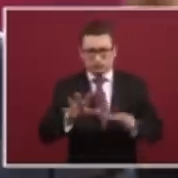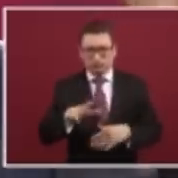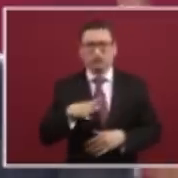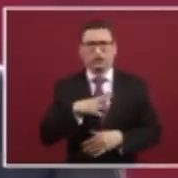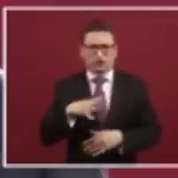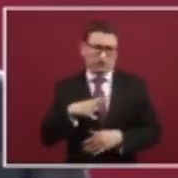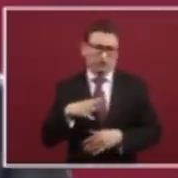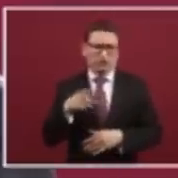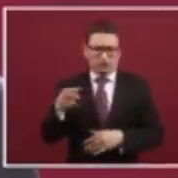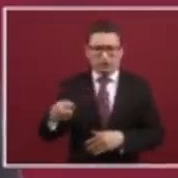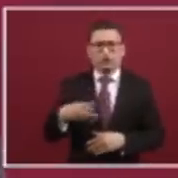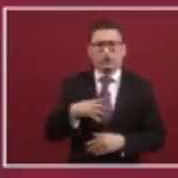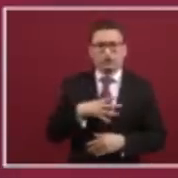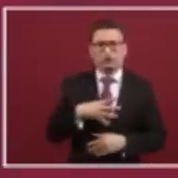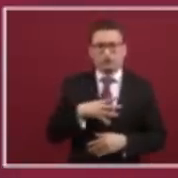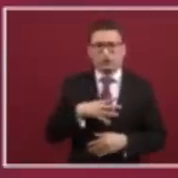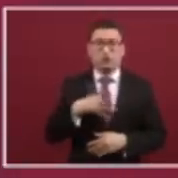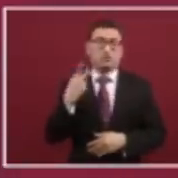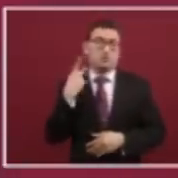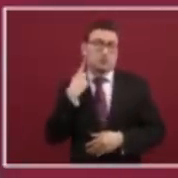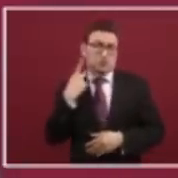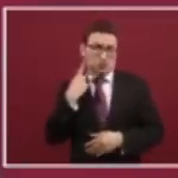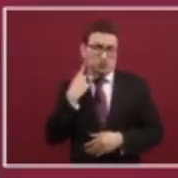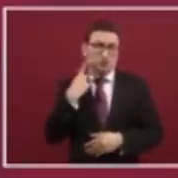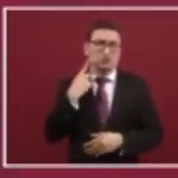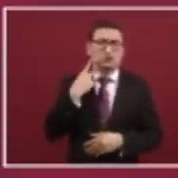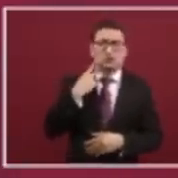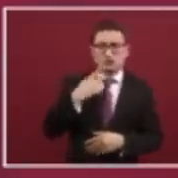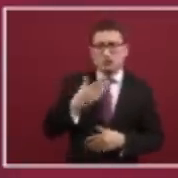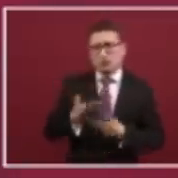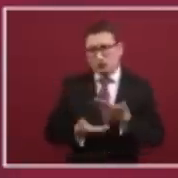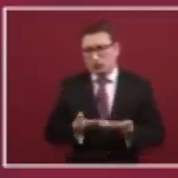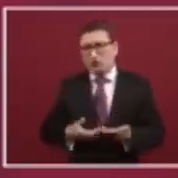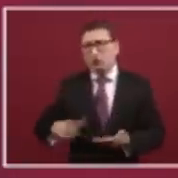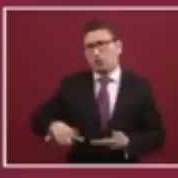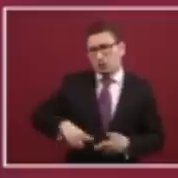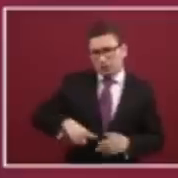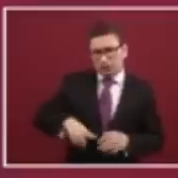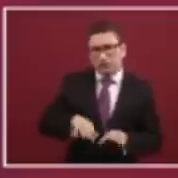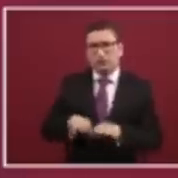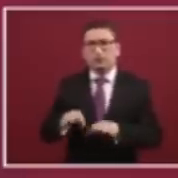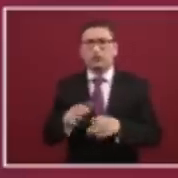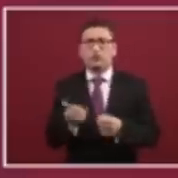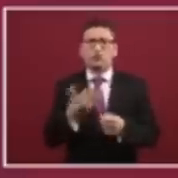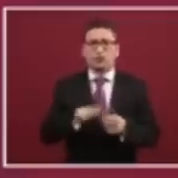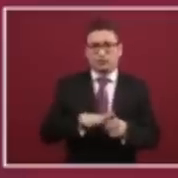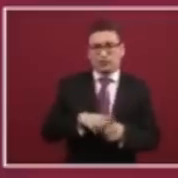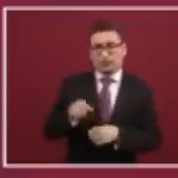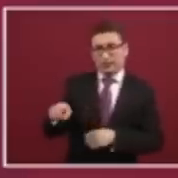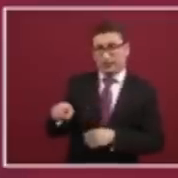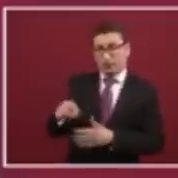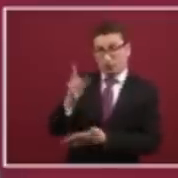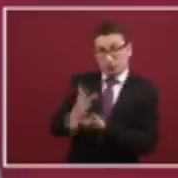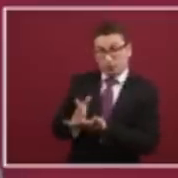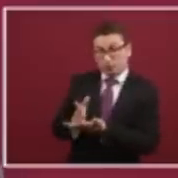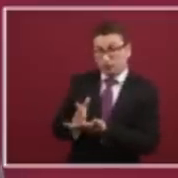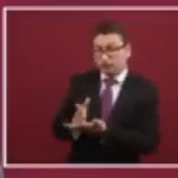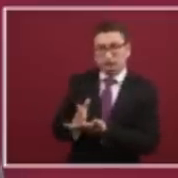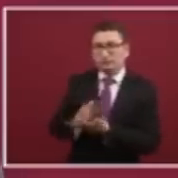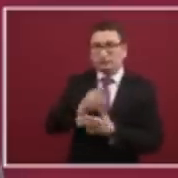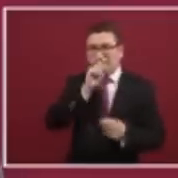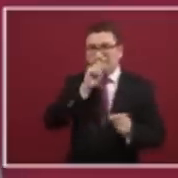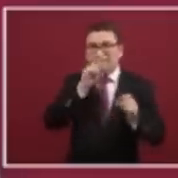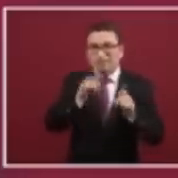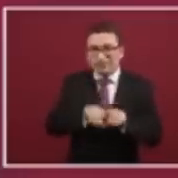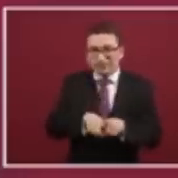el corrupto es el político, el servidor público, el administrador, pero también